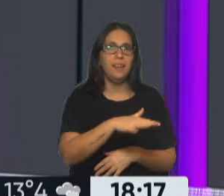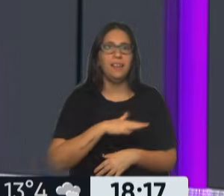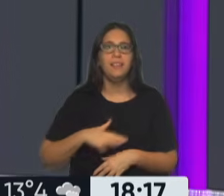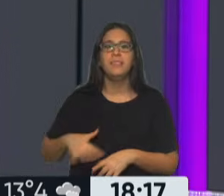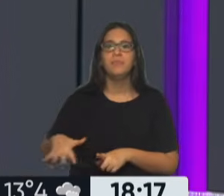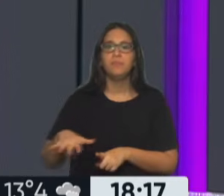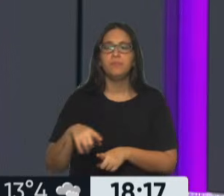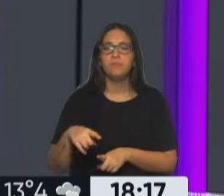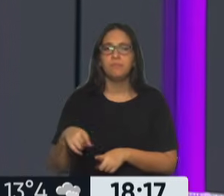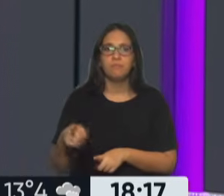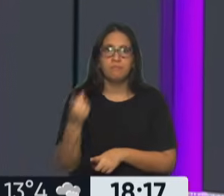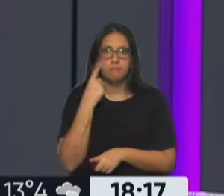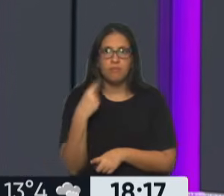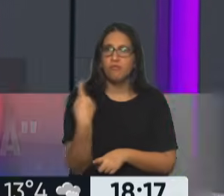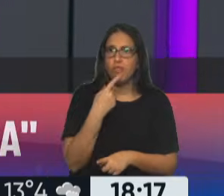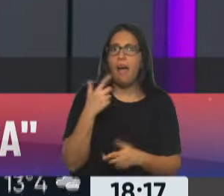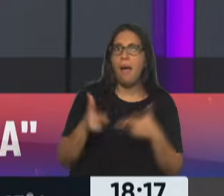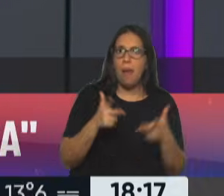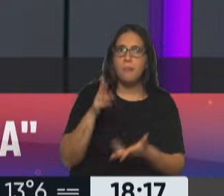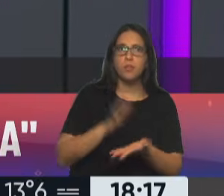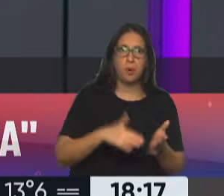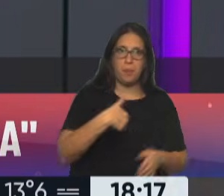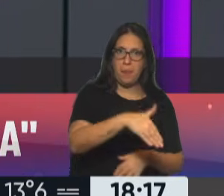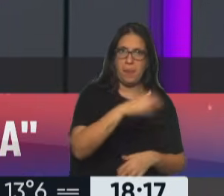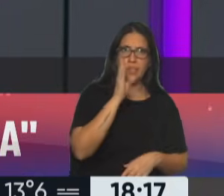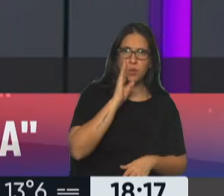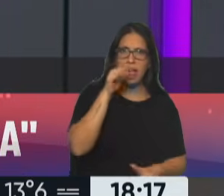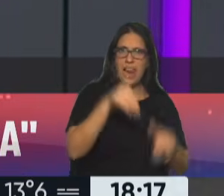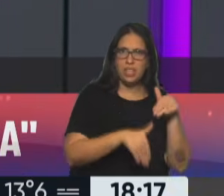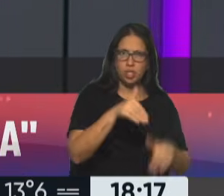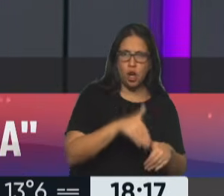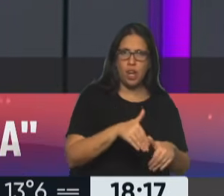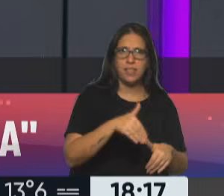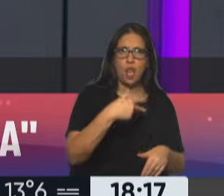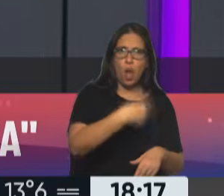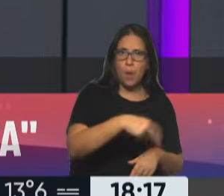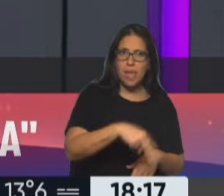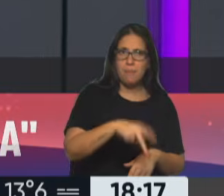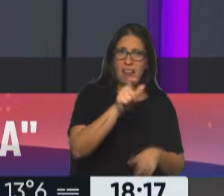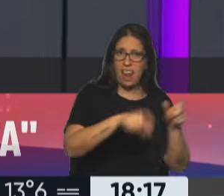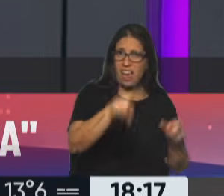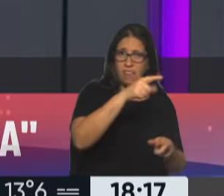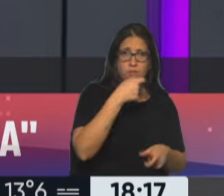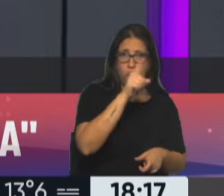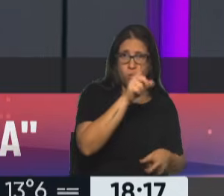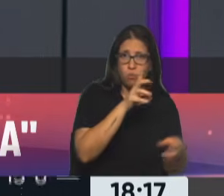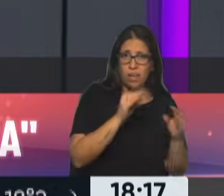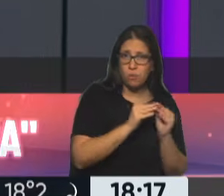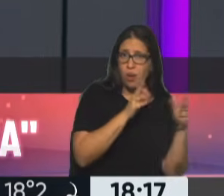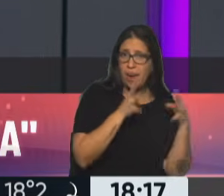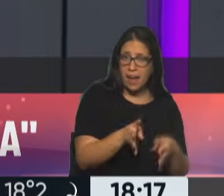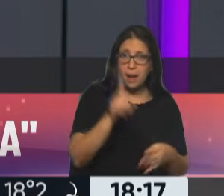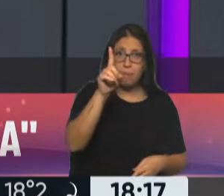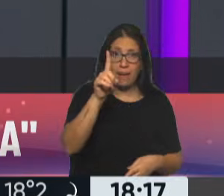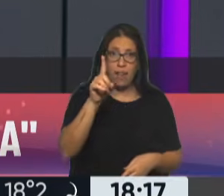un fin, comentamos mucho las elecciones en noviembre, la impopularidad de la guerra y demás, pero también está Israel, también está